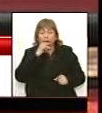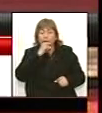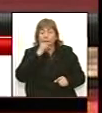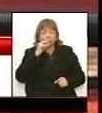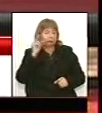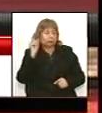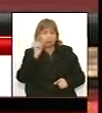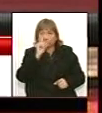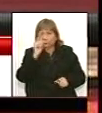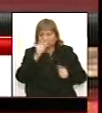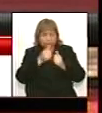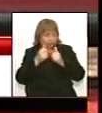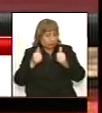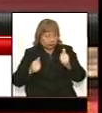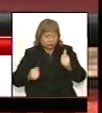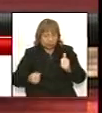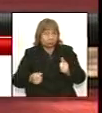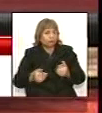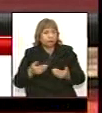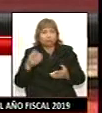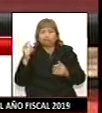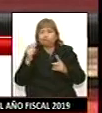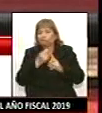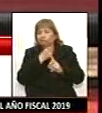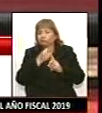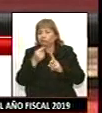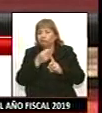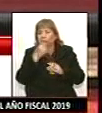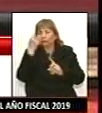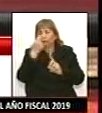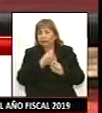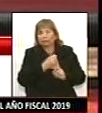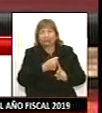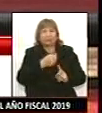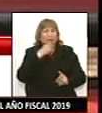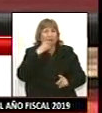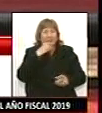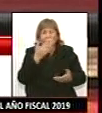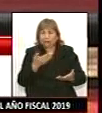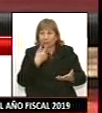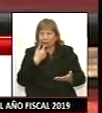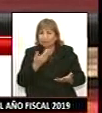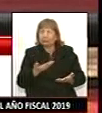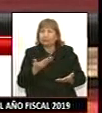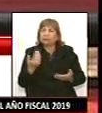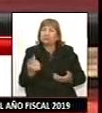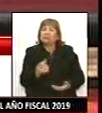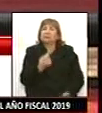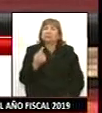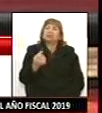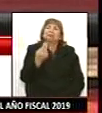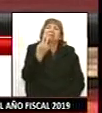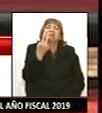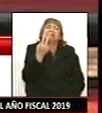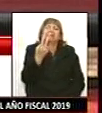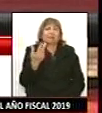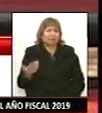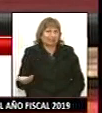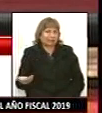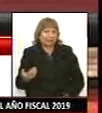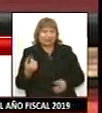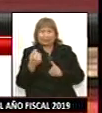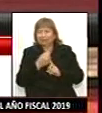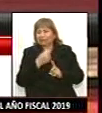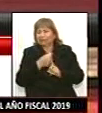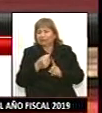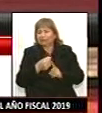ser ajenos a la ola de violencia y las cifras de feminicidio, que bien se ha dicho aquí, que solo vamos en 2 casos de feminicidio